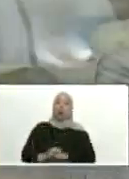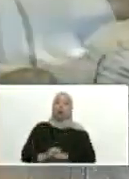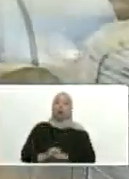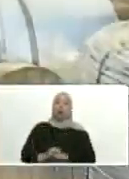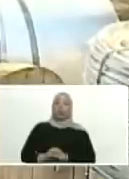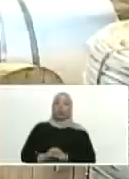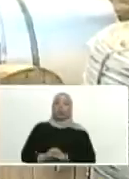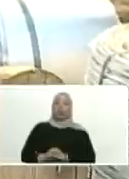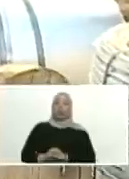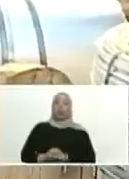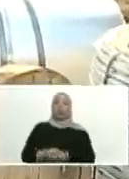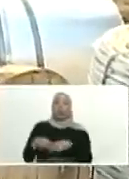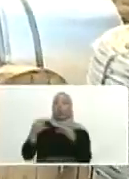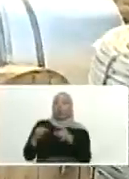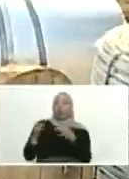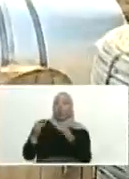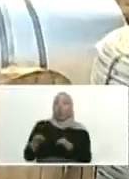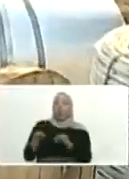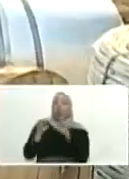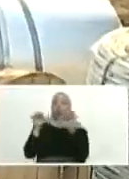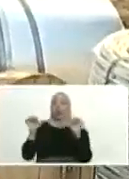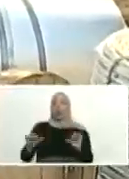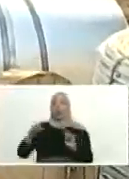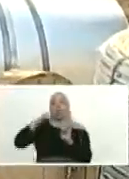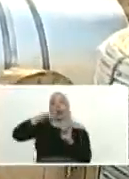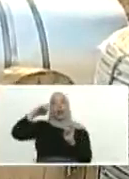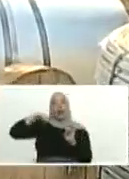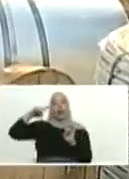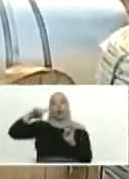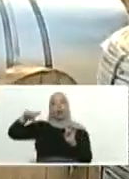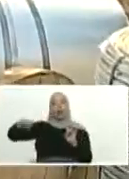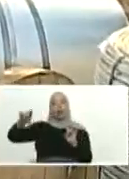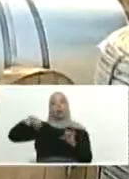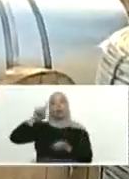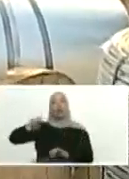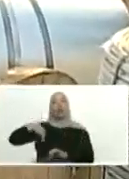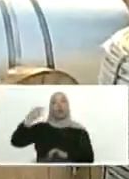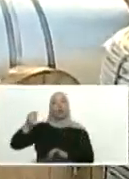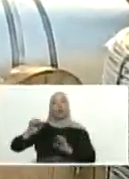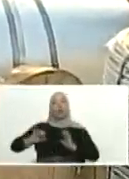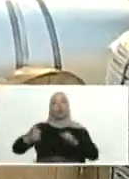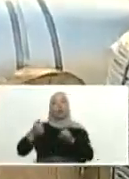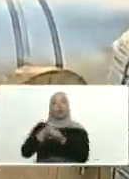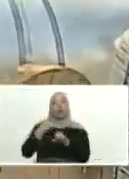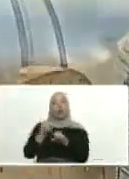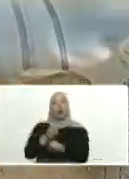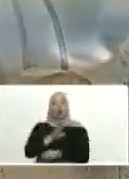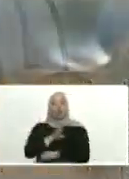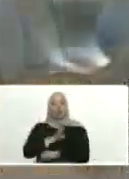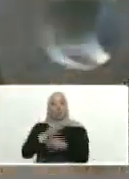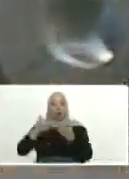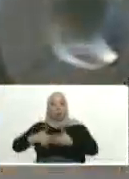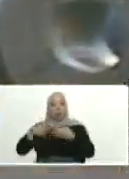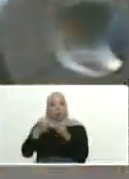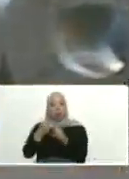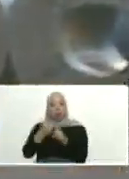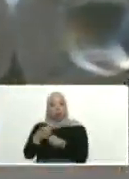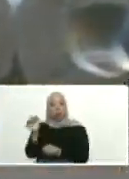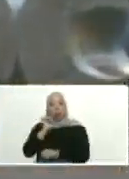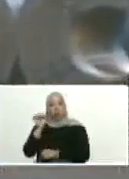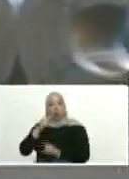logramos normalizar el sistema eléctrico nacional en guri y luego arrancar nuestras empresas y aquí está nuestro